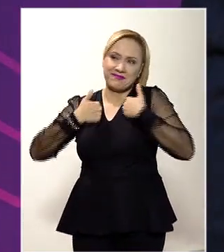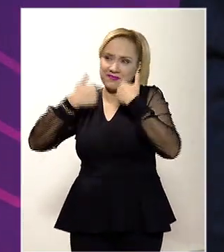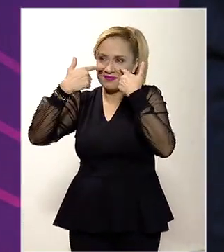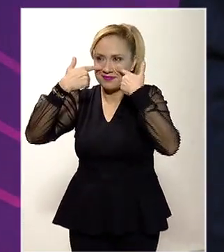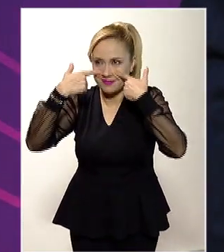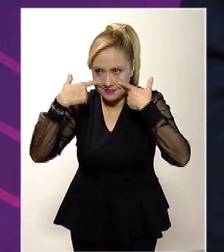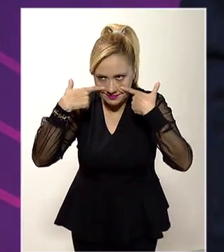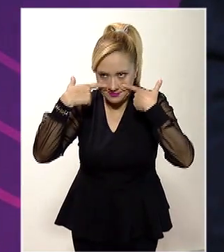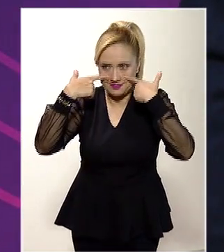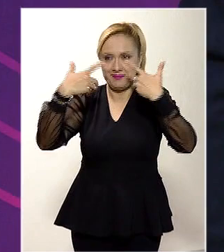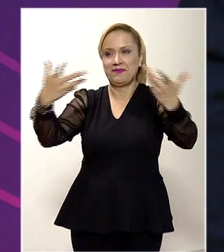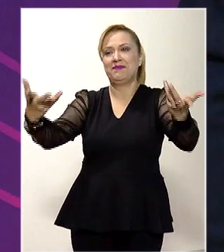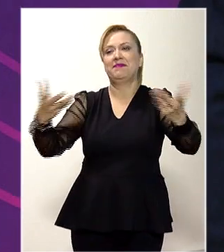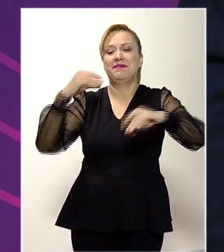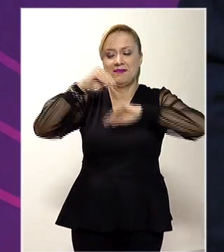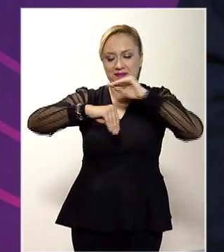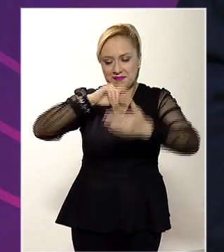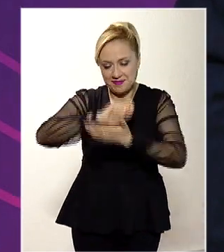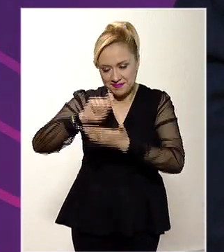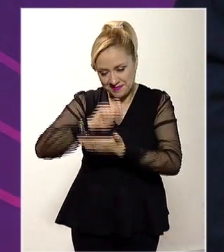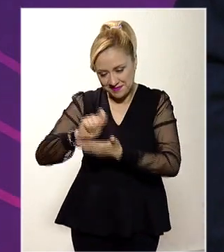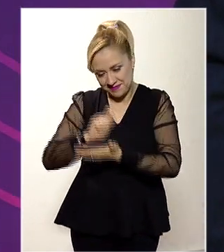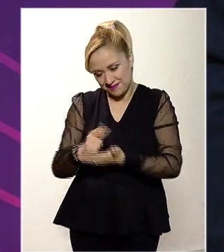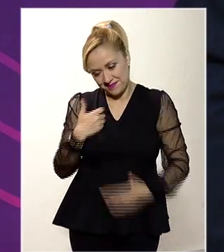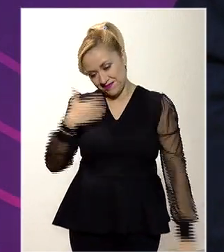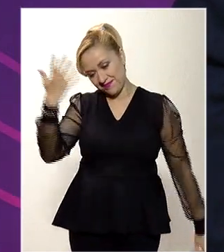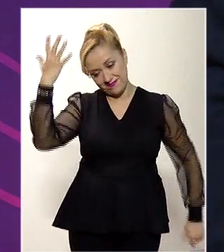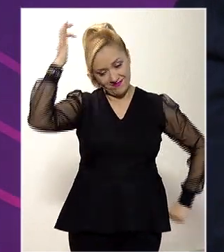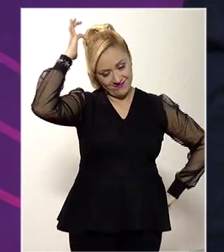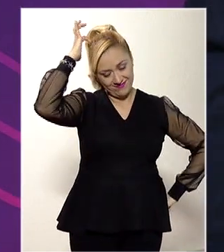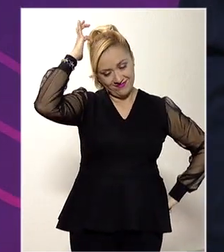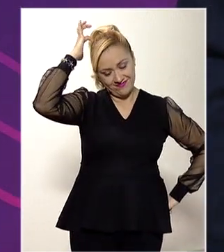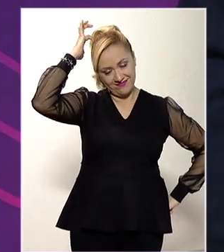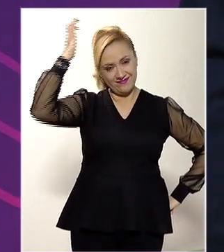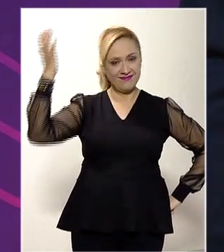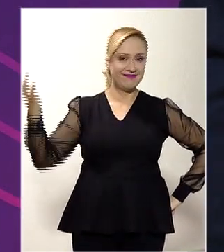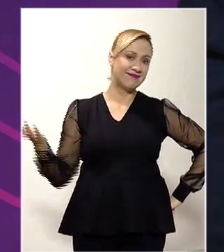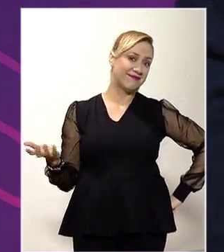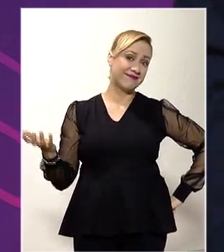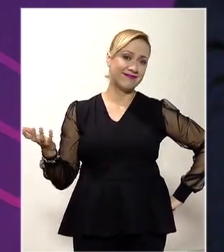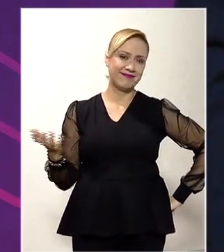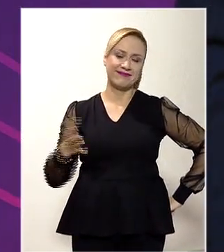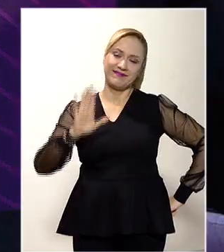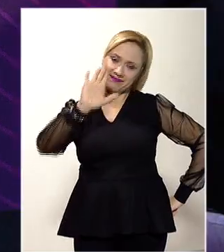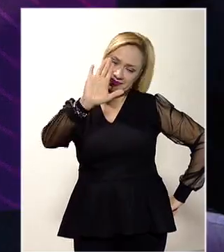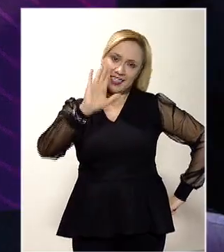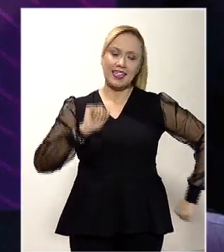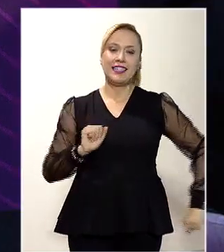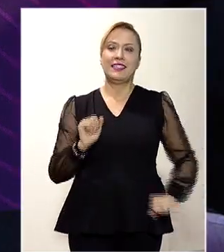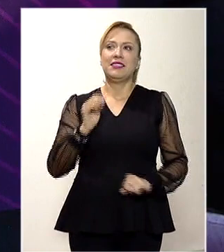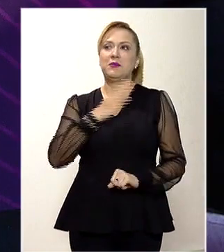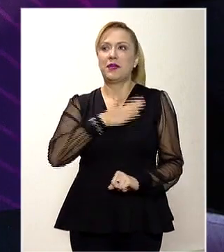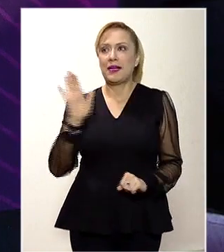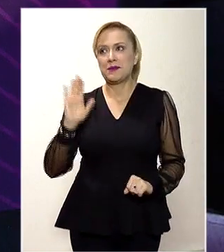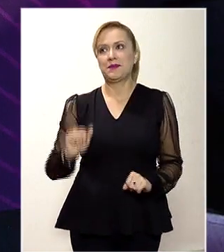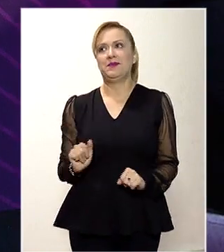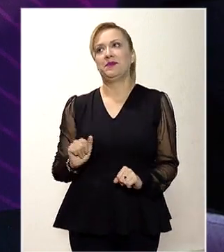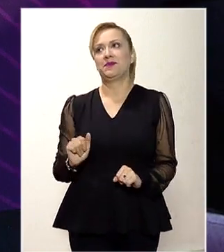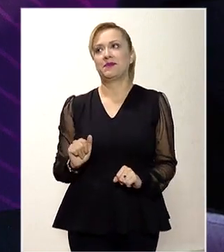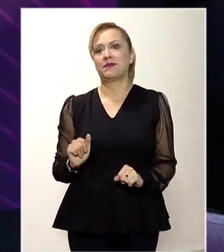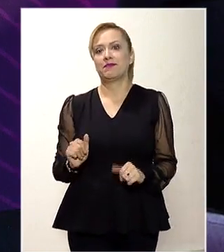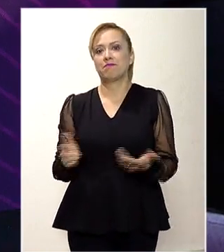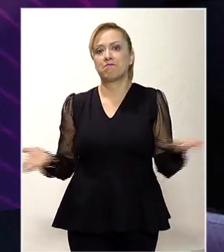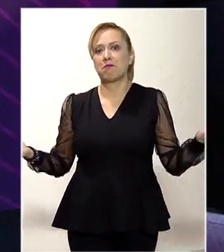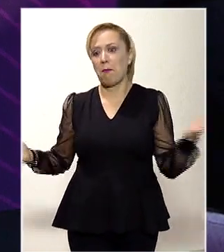ley. metidos en la redacción, pero se toma la decisión de decir, bueno, entre seguir